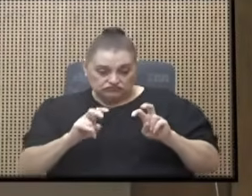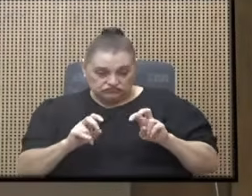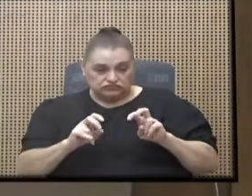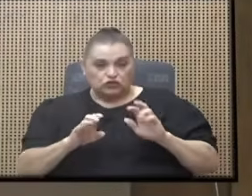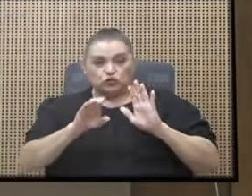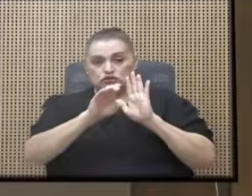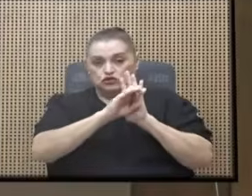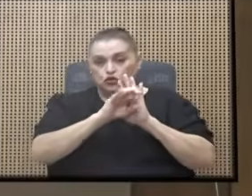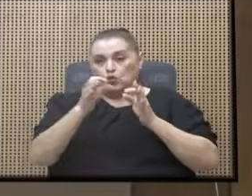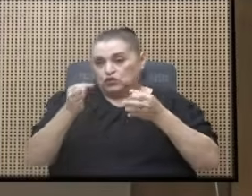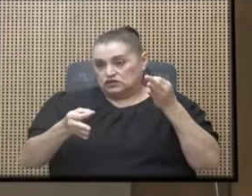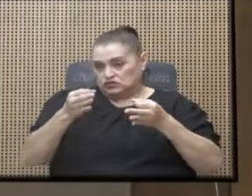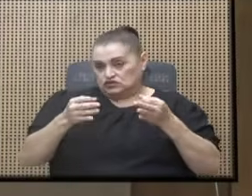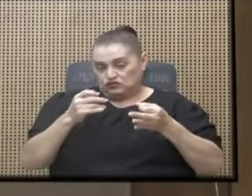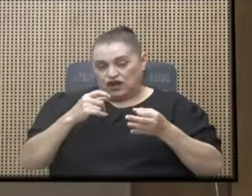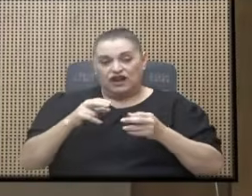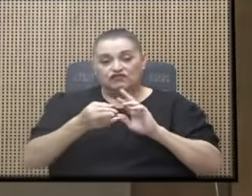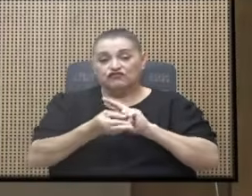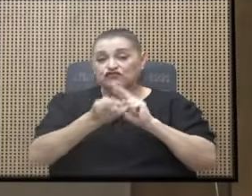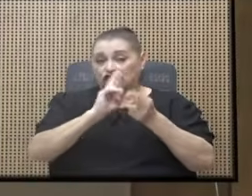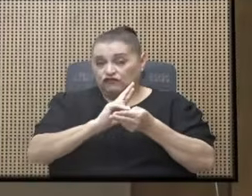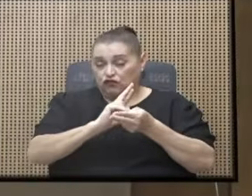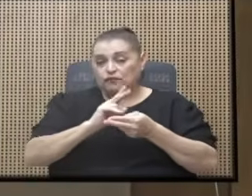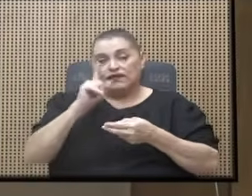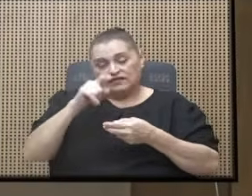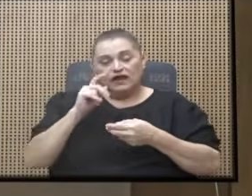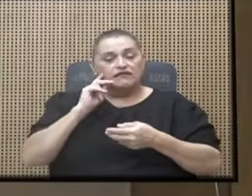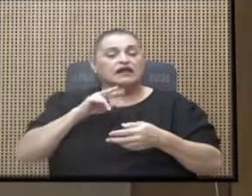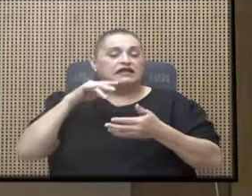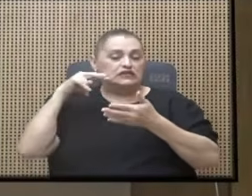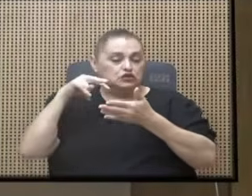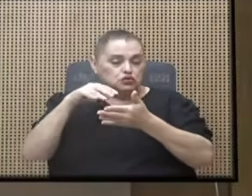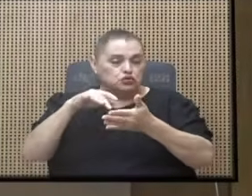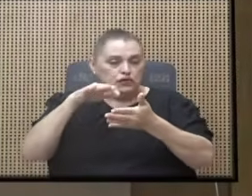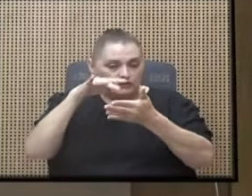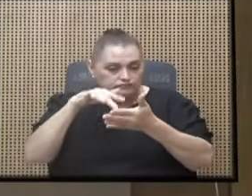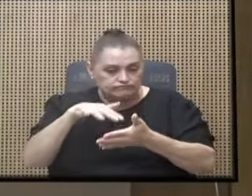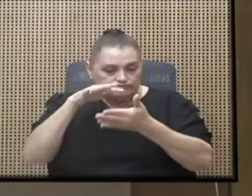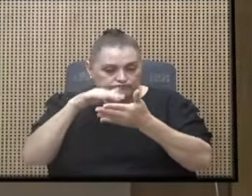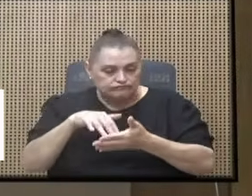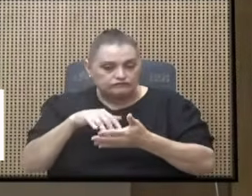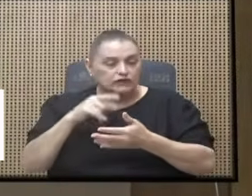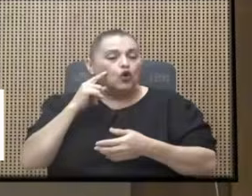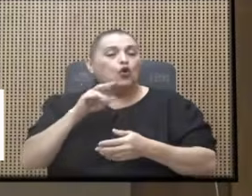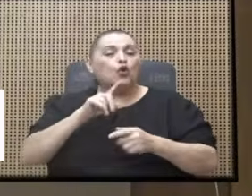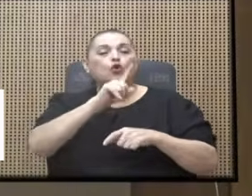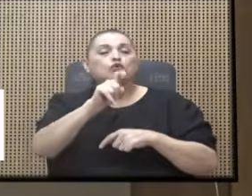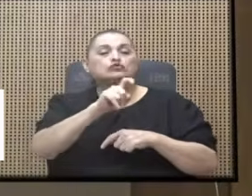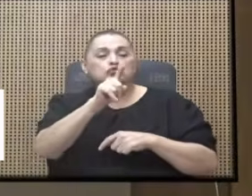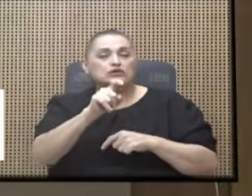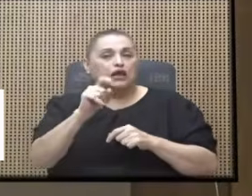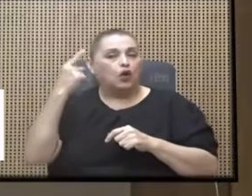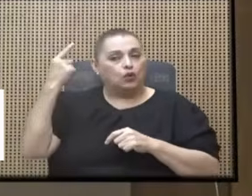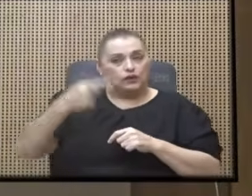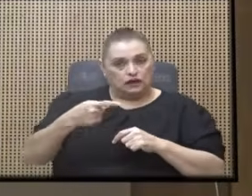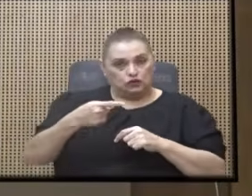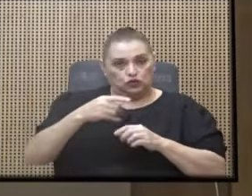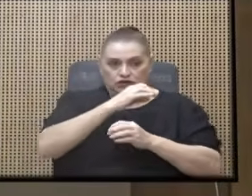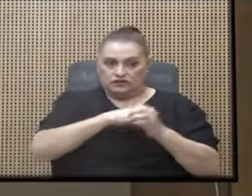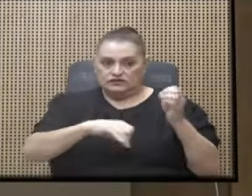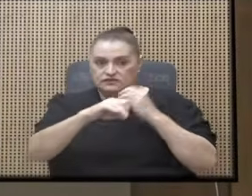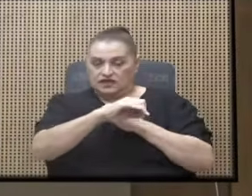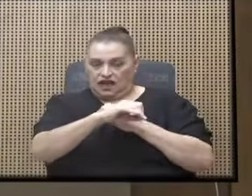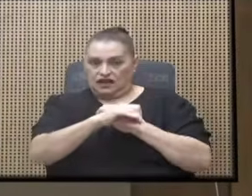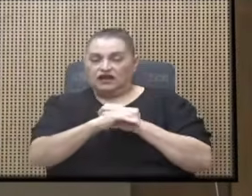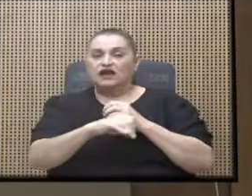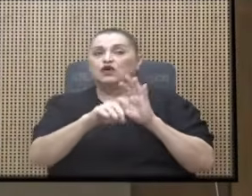que toda reforma constitucional tiene consulta preceptiva, obligatoria a la Sala Constitucional,